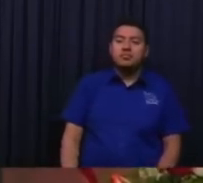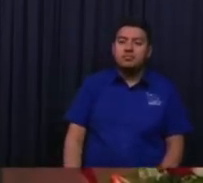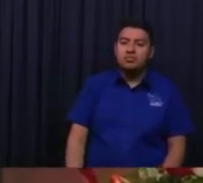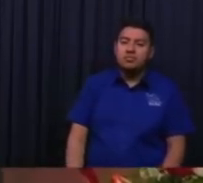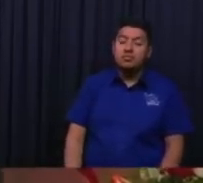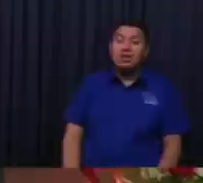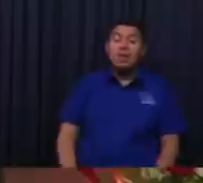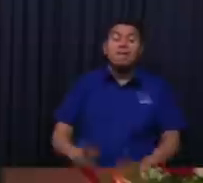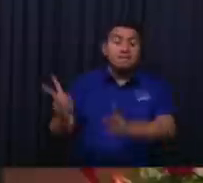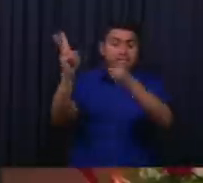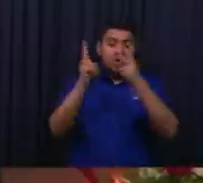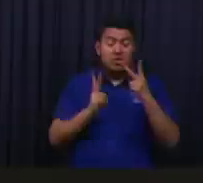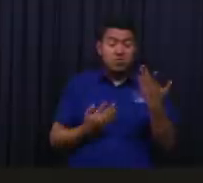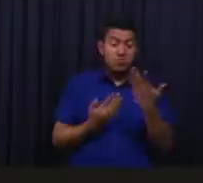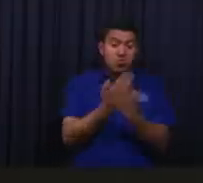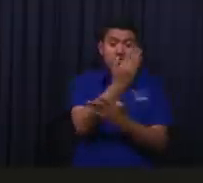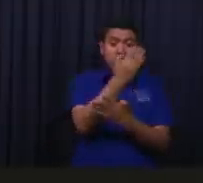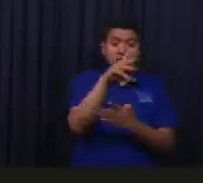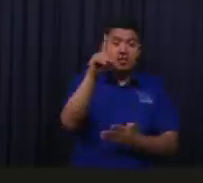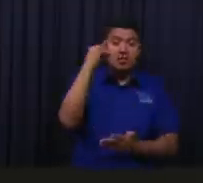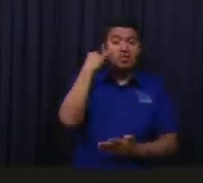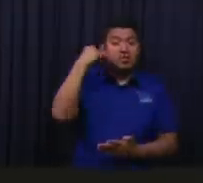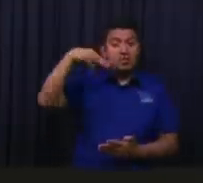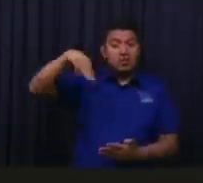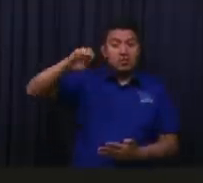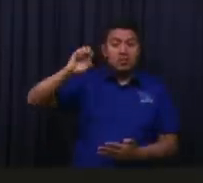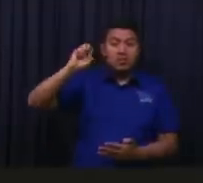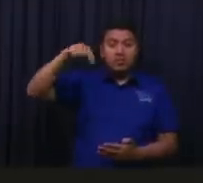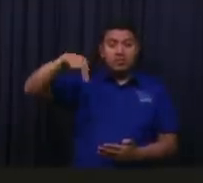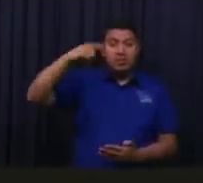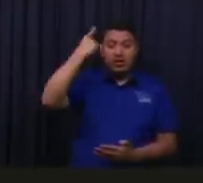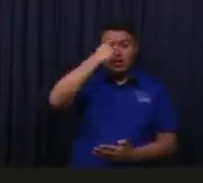viene una nueva dimensión para ti. ¿Usted qué piensa?